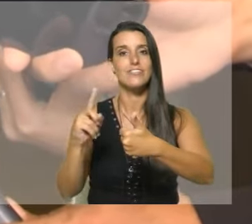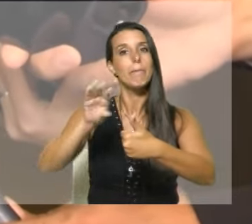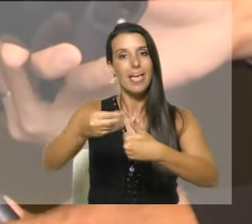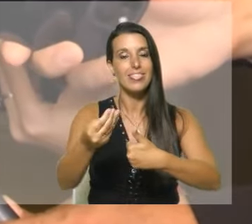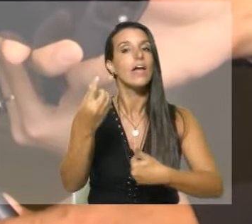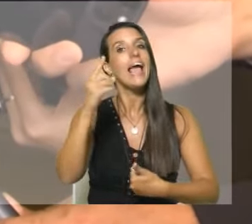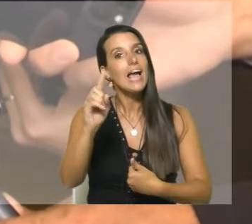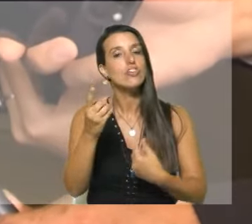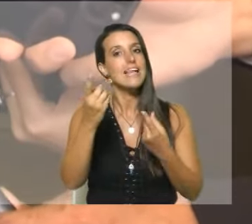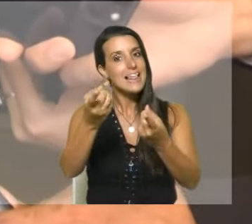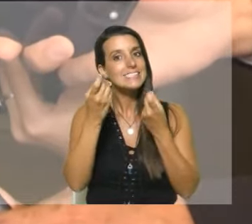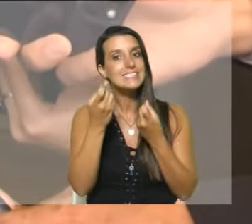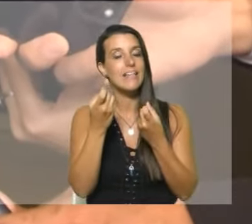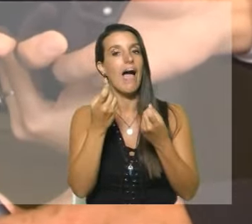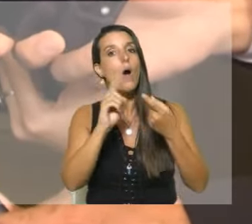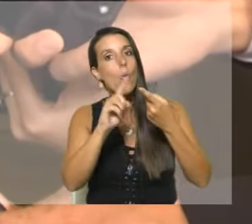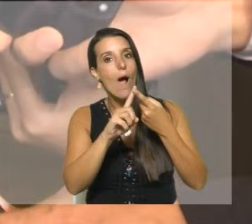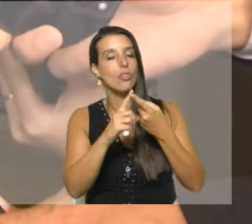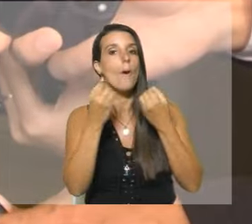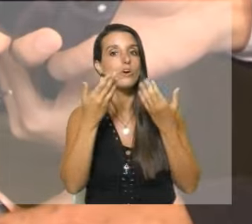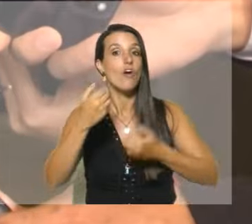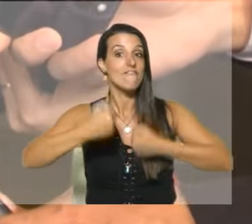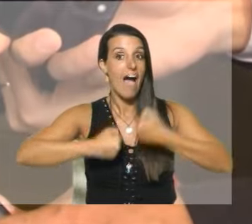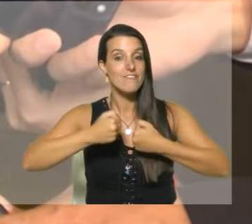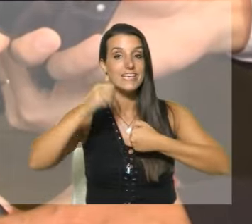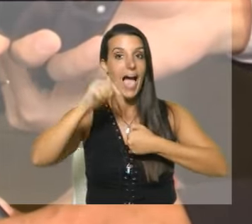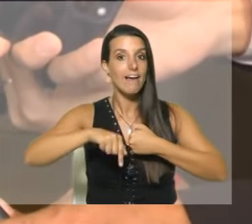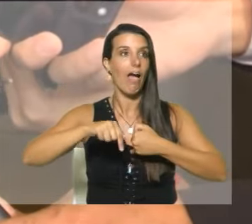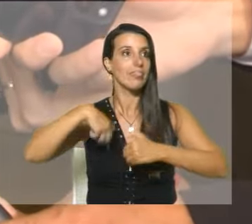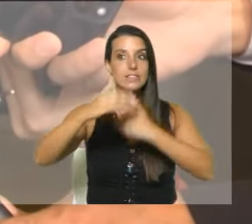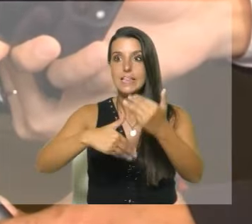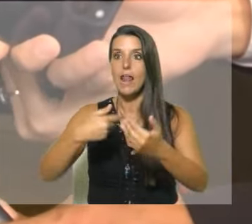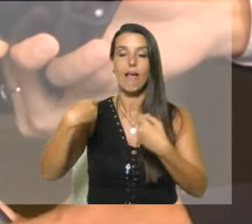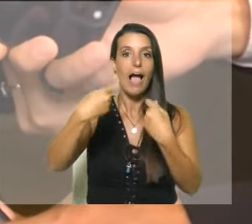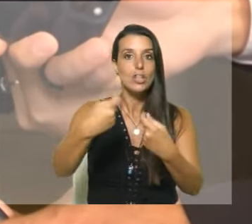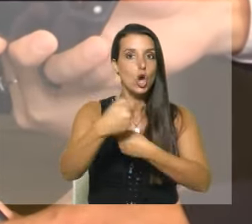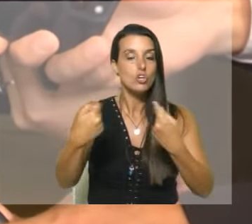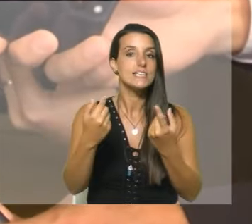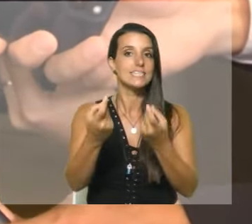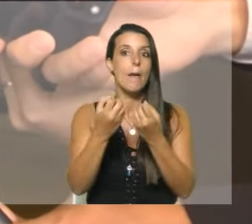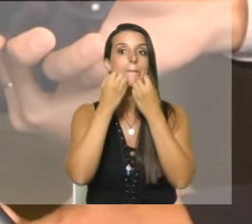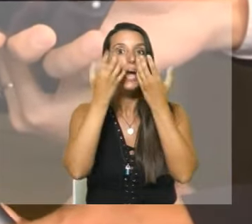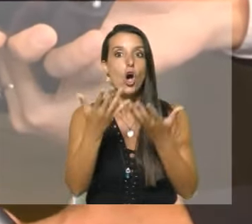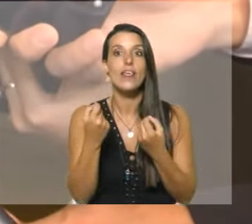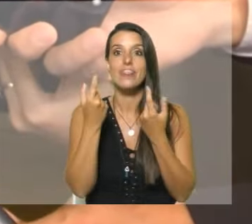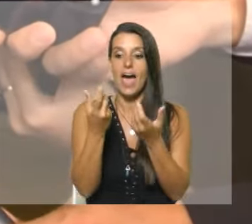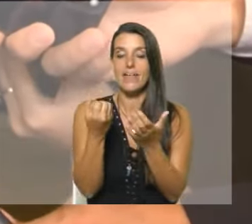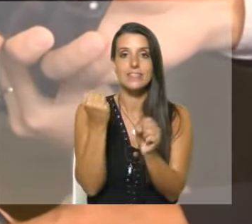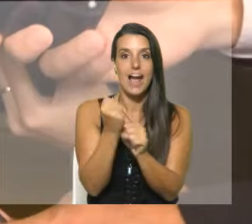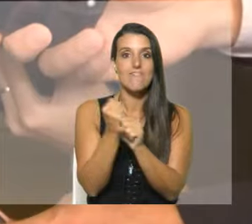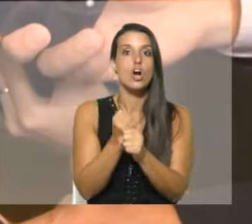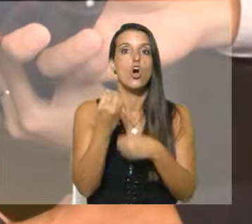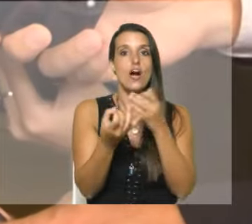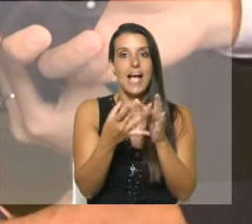industriales, nuestras industrias también forman parte, al desarrollar inversiones, forman parte de esos eslabones y generan empleo de calidad para nuestra